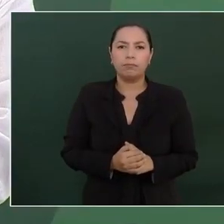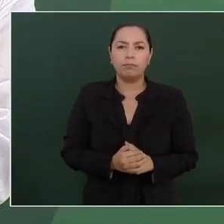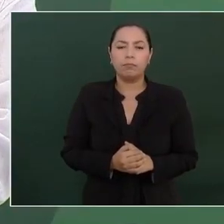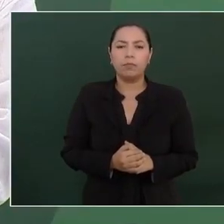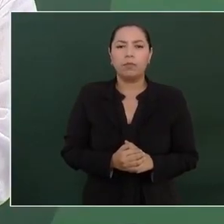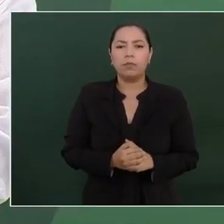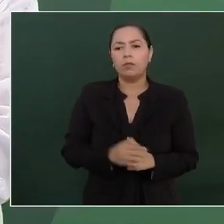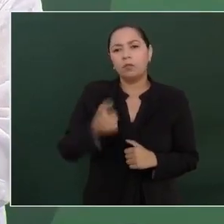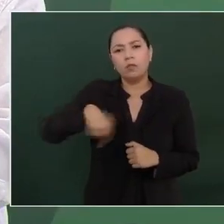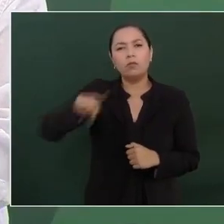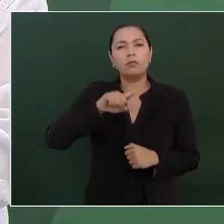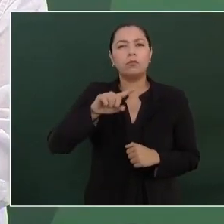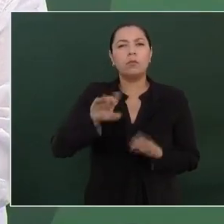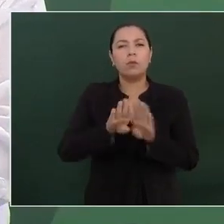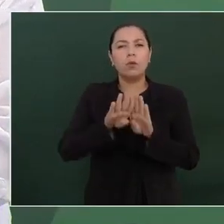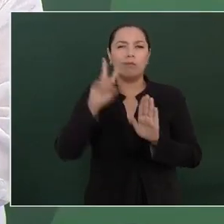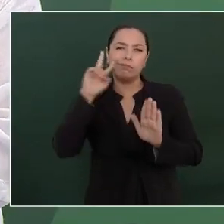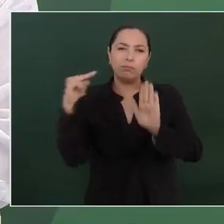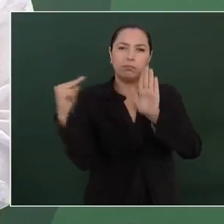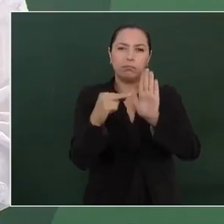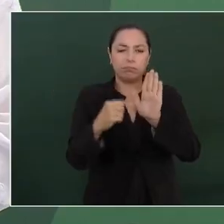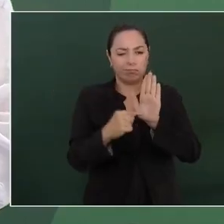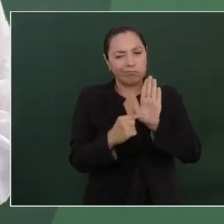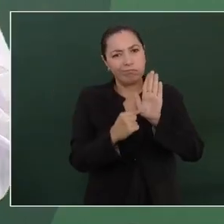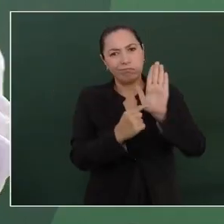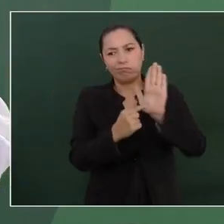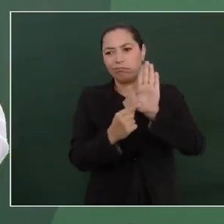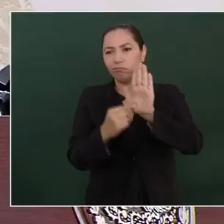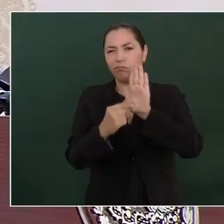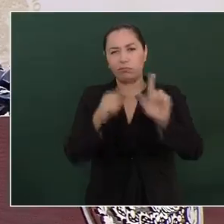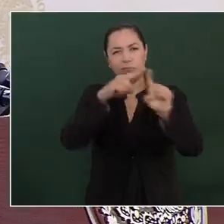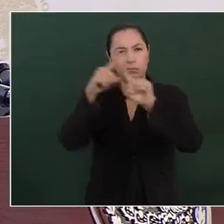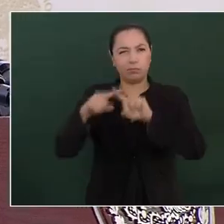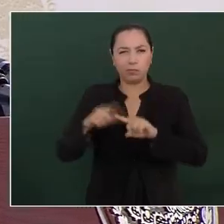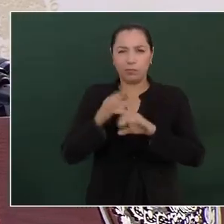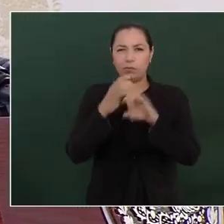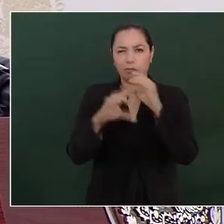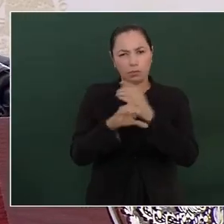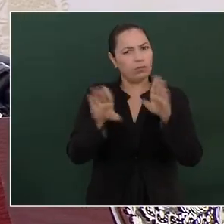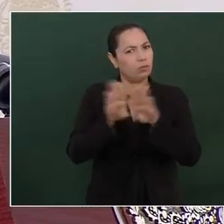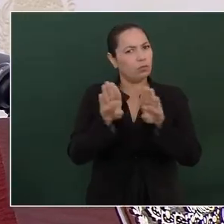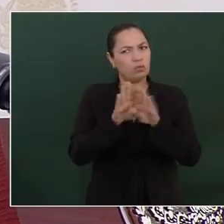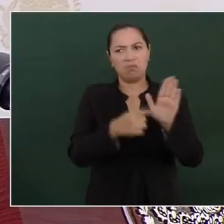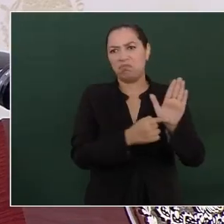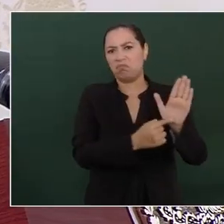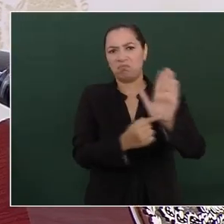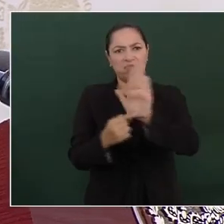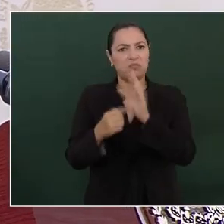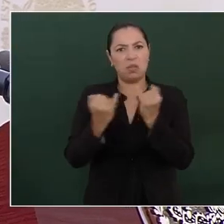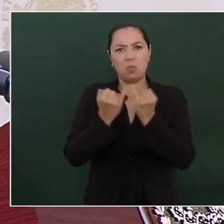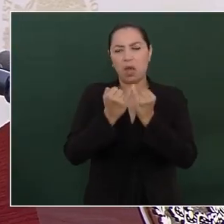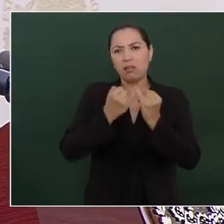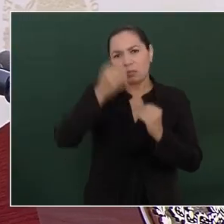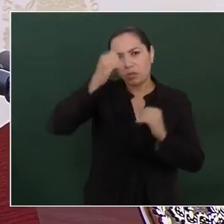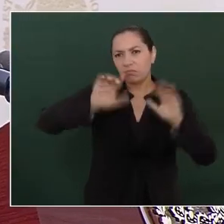la vida pública, cada vez más pública y más democrática.